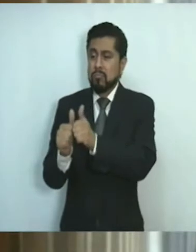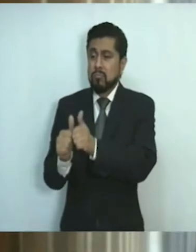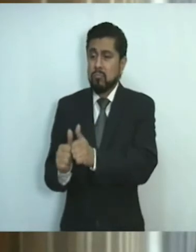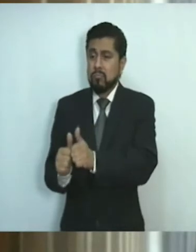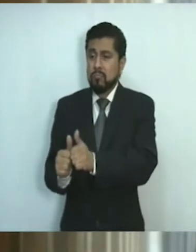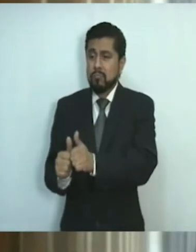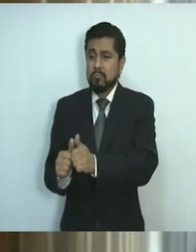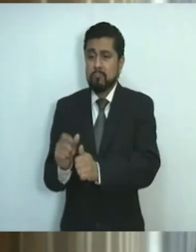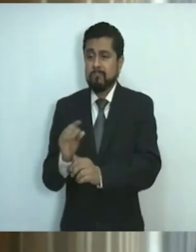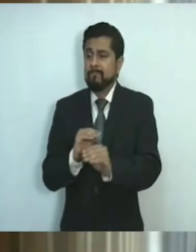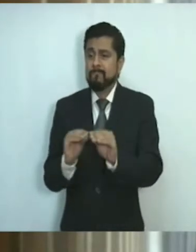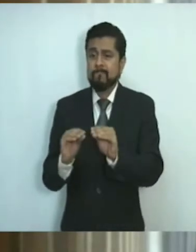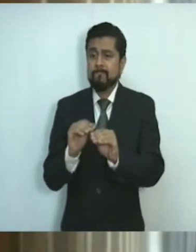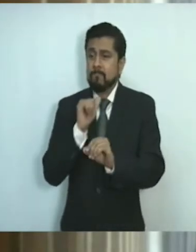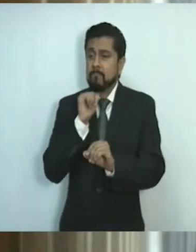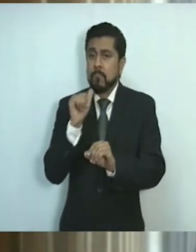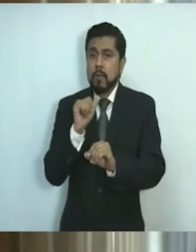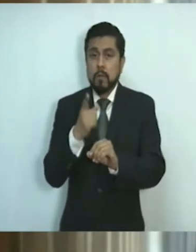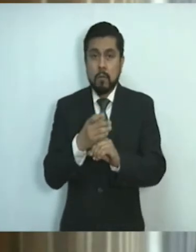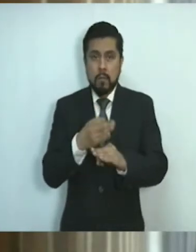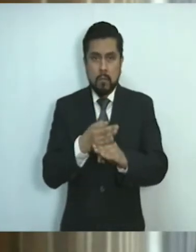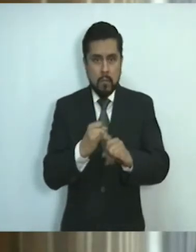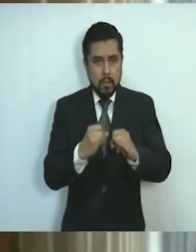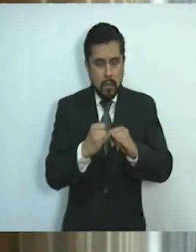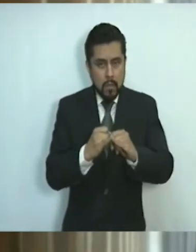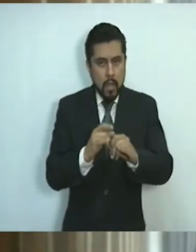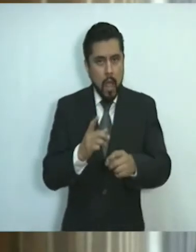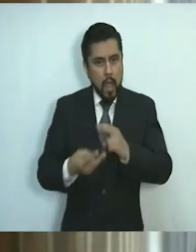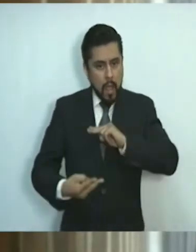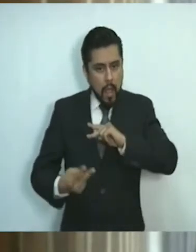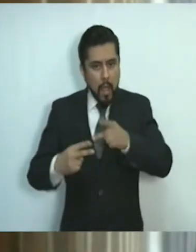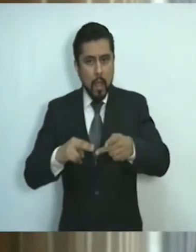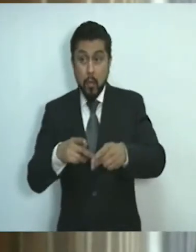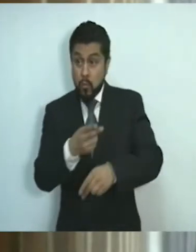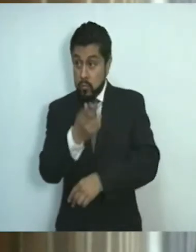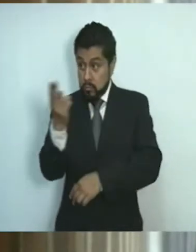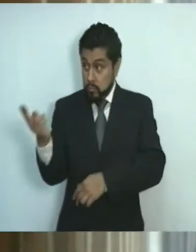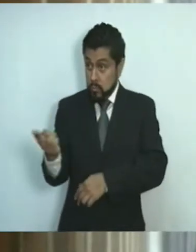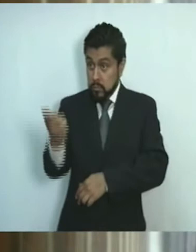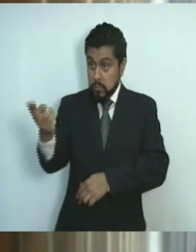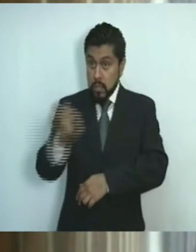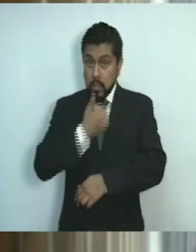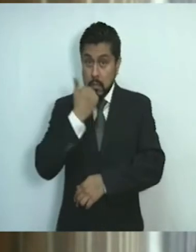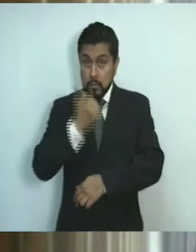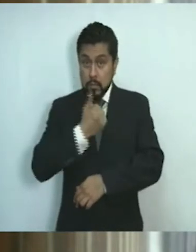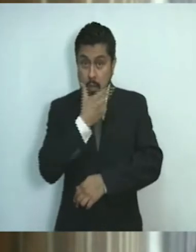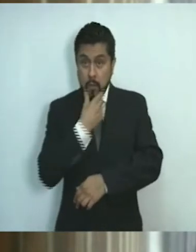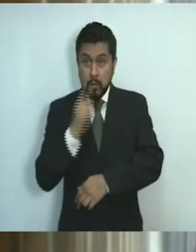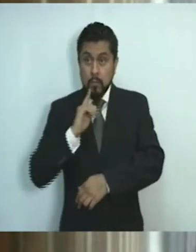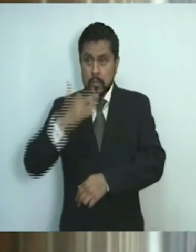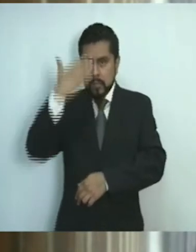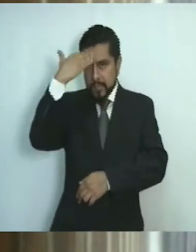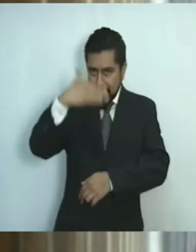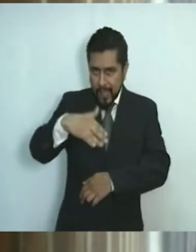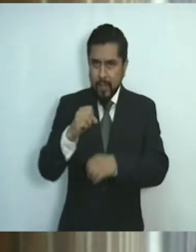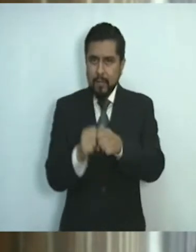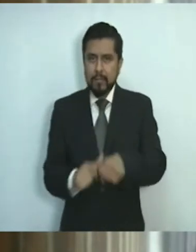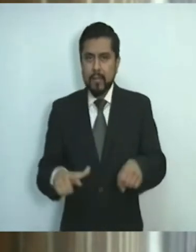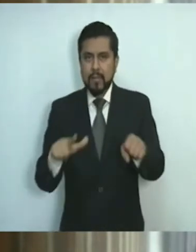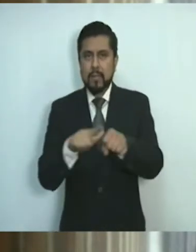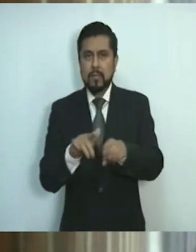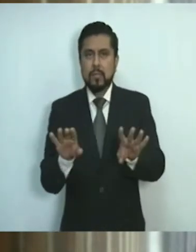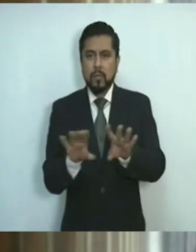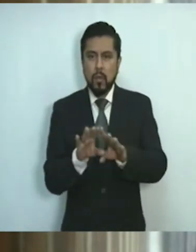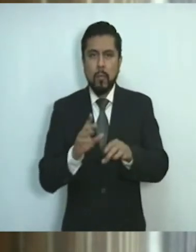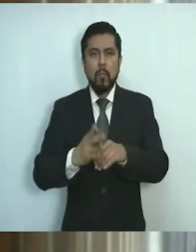gobiernos y de las instituciones al contrario ustedes como estudiantes saben que la sociedad está al pendiente que